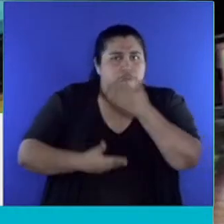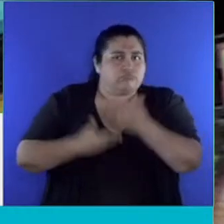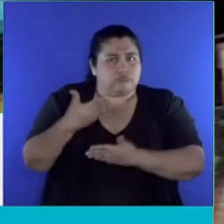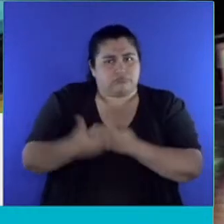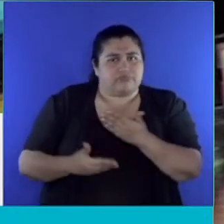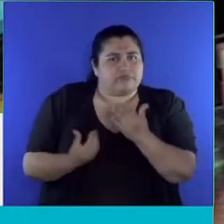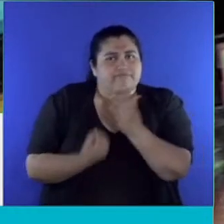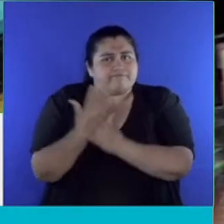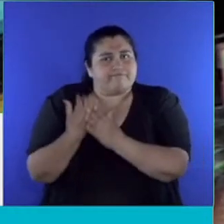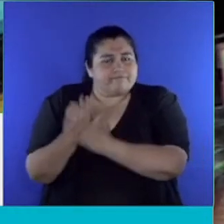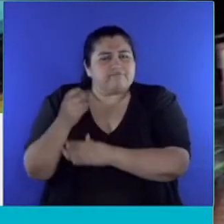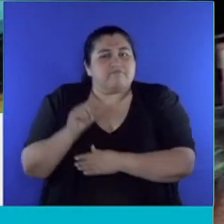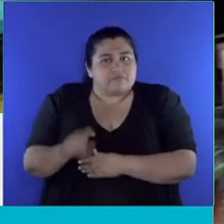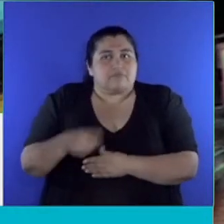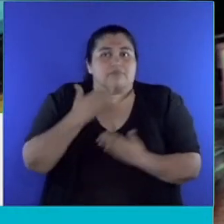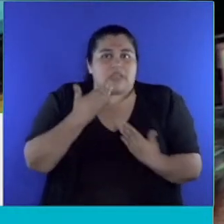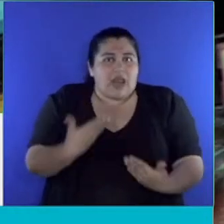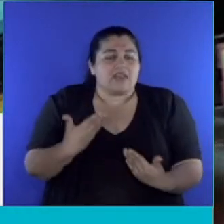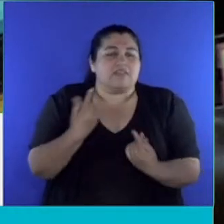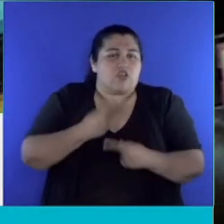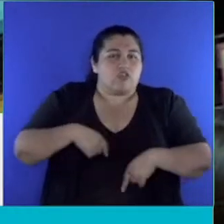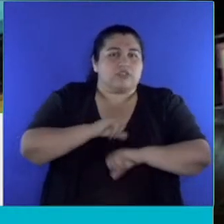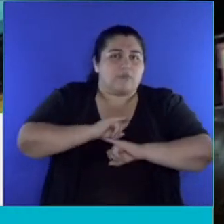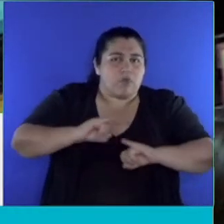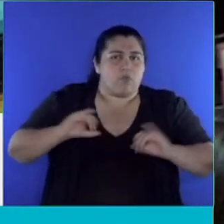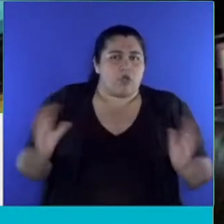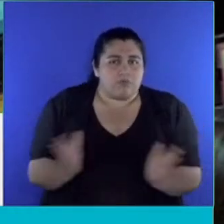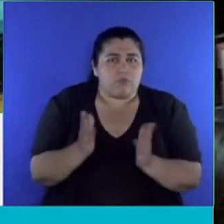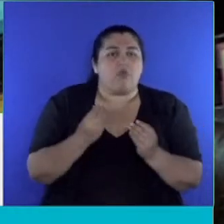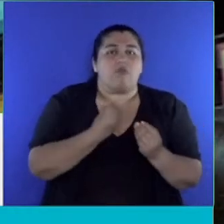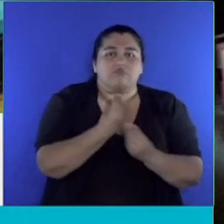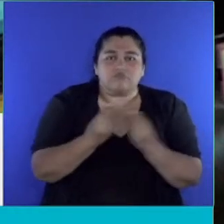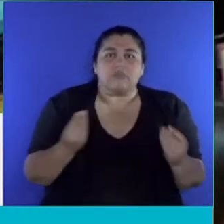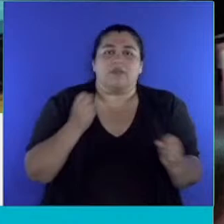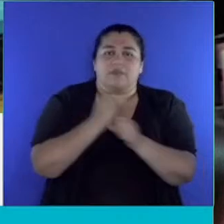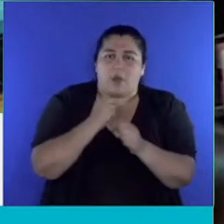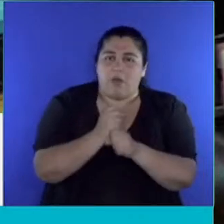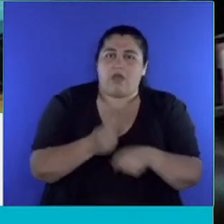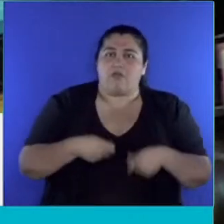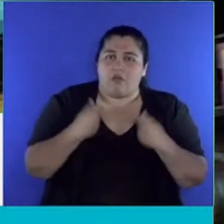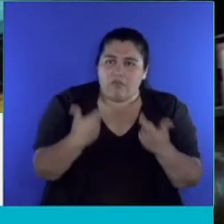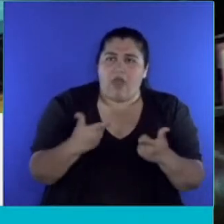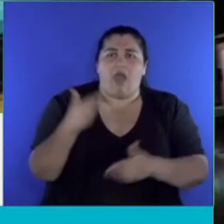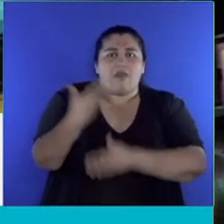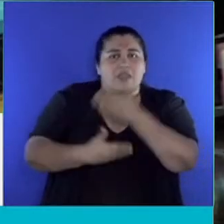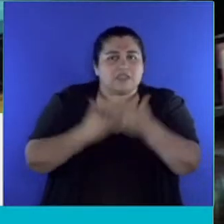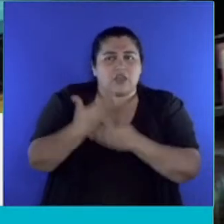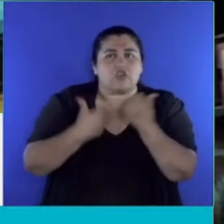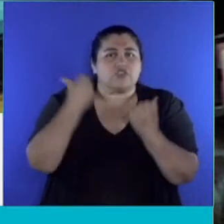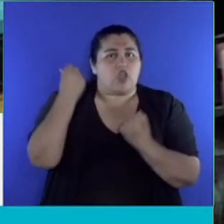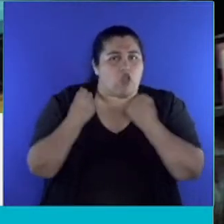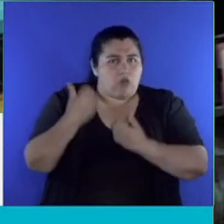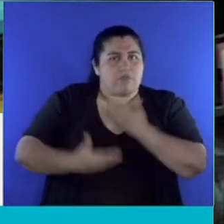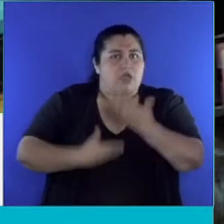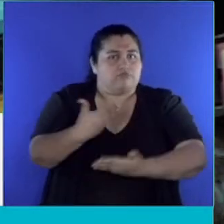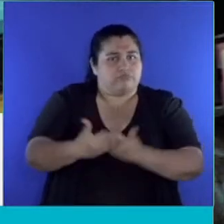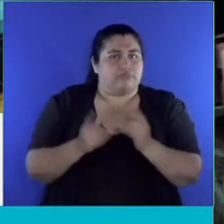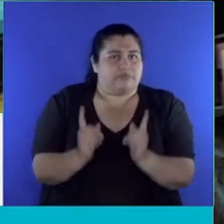industria, genera y promueve el empleo, genera y promueve el desarrollo de la economía.